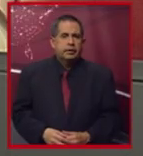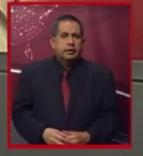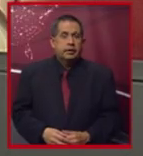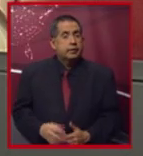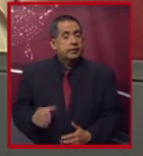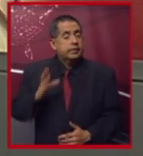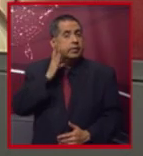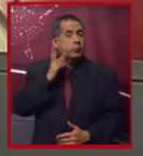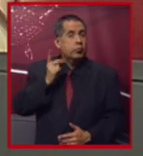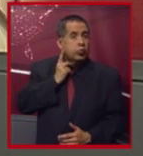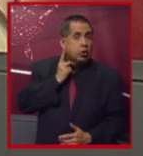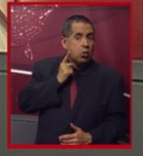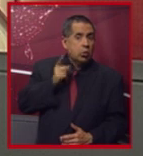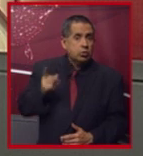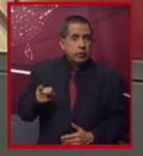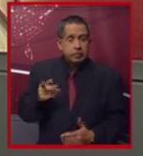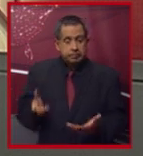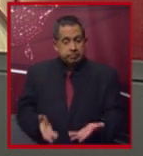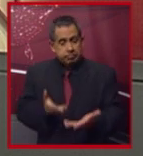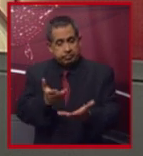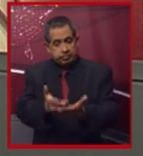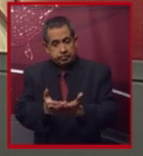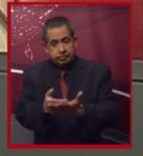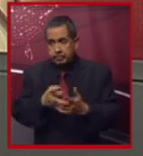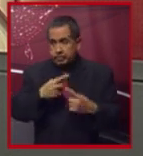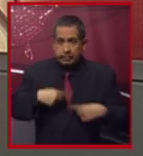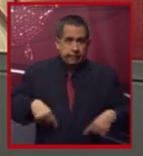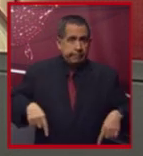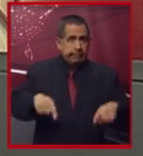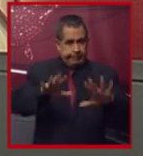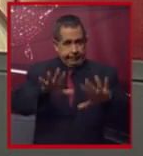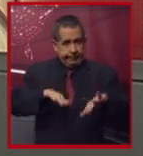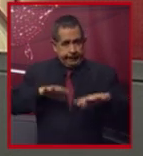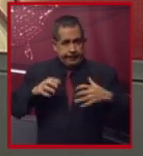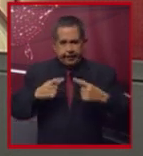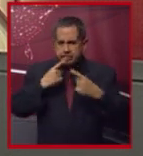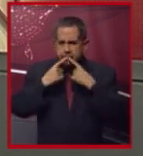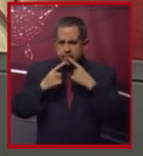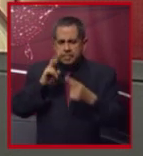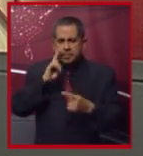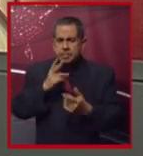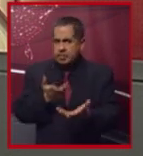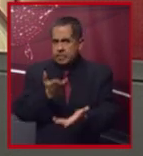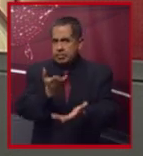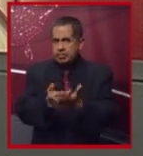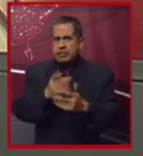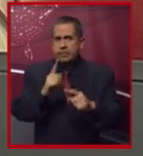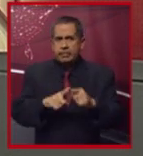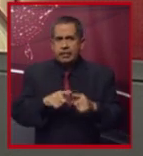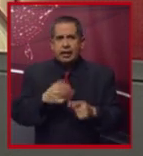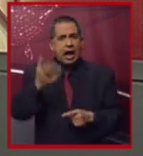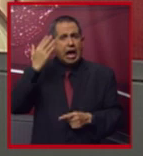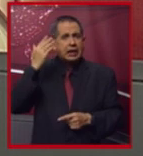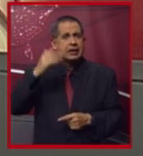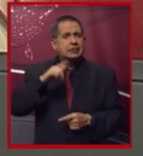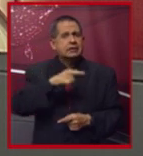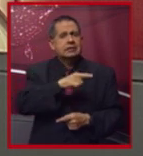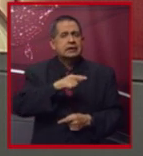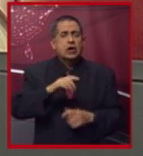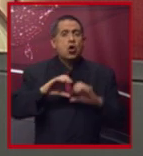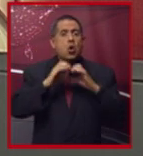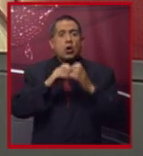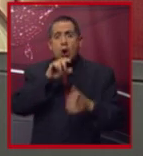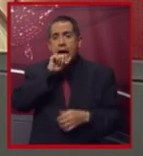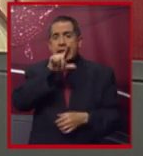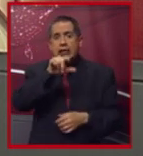Bueno, y la Cámara de Diputados puso a discusión de la Asamblea del Pleno punto de acuerdo por el cual se pide abrogar el decreto aprobado por el Congreso de Jalisco